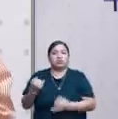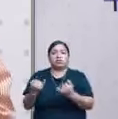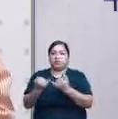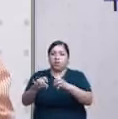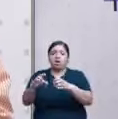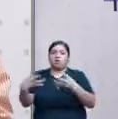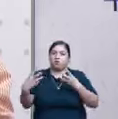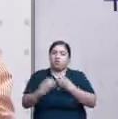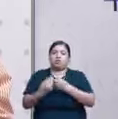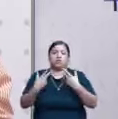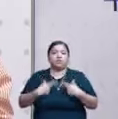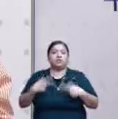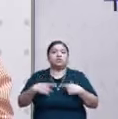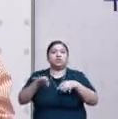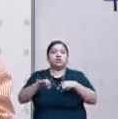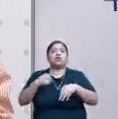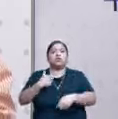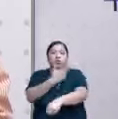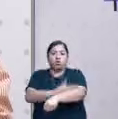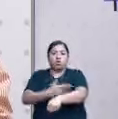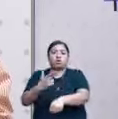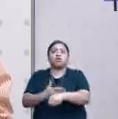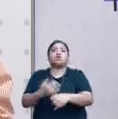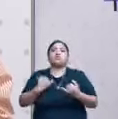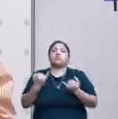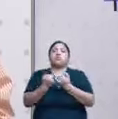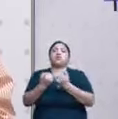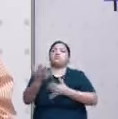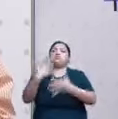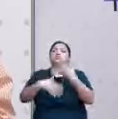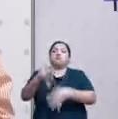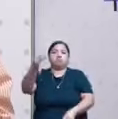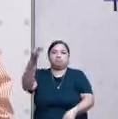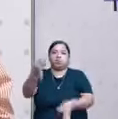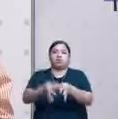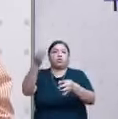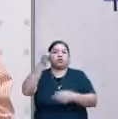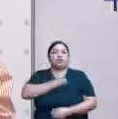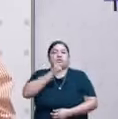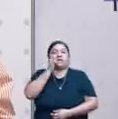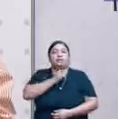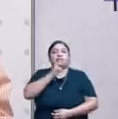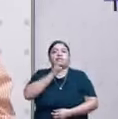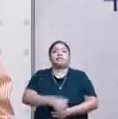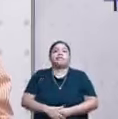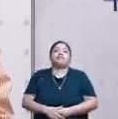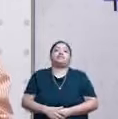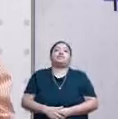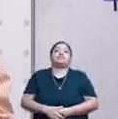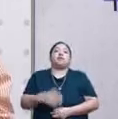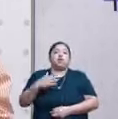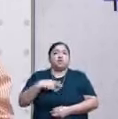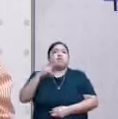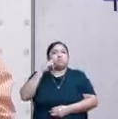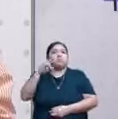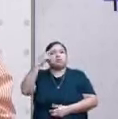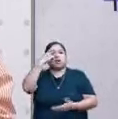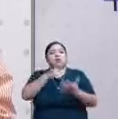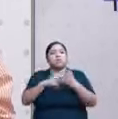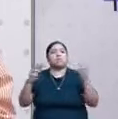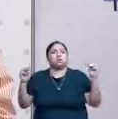contigo. Aparte de ser un hombre honesto, soy hombre de palabra que sé cumplir. Yo sí tengo la visión de un Mixquiahuala mejor, porque he vivido,